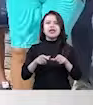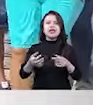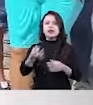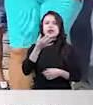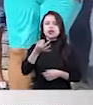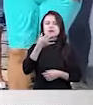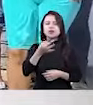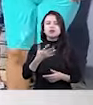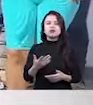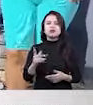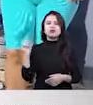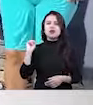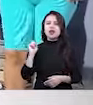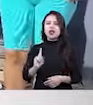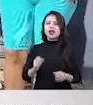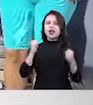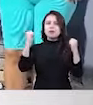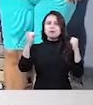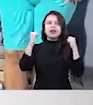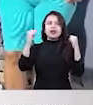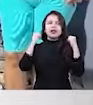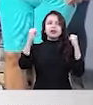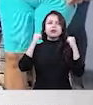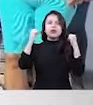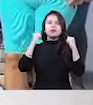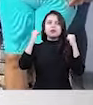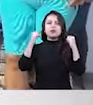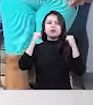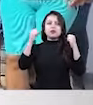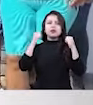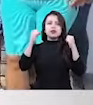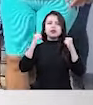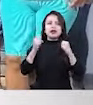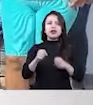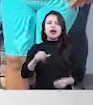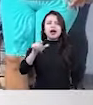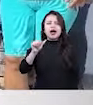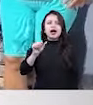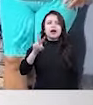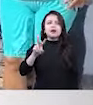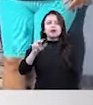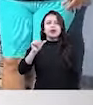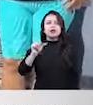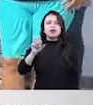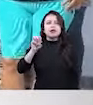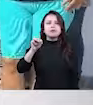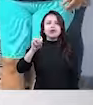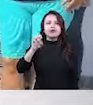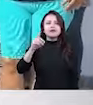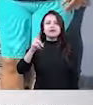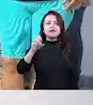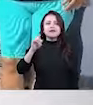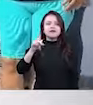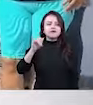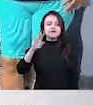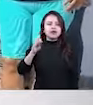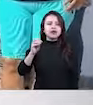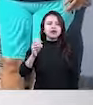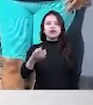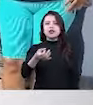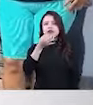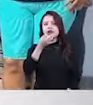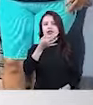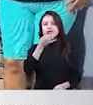estoy reclamando un medicamento que se llama Abemaciclib, que es una terapia para controlar